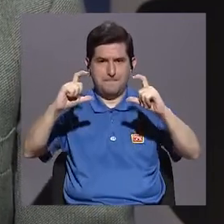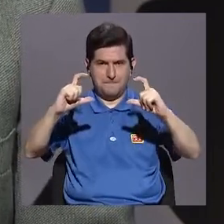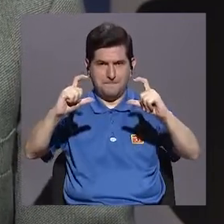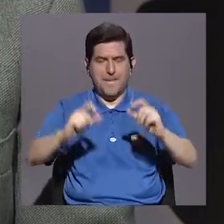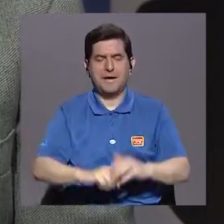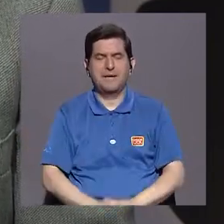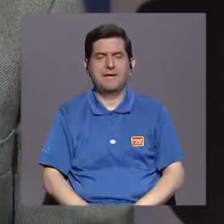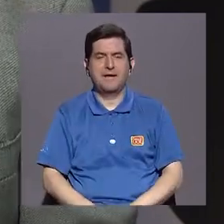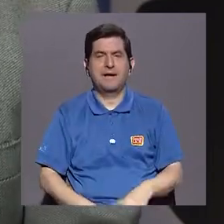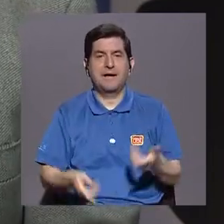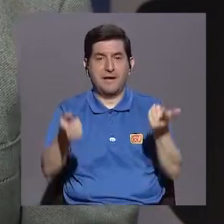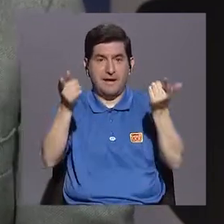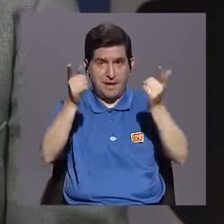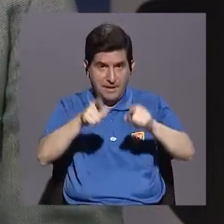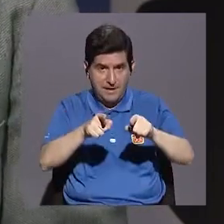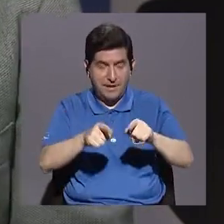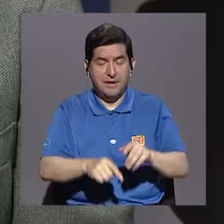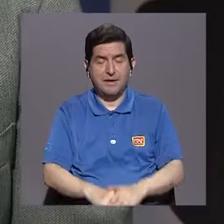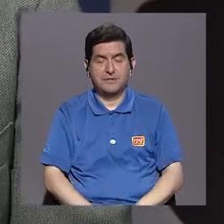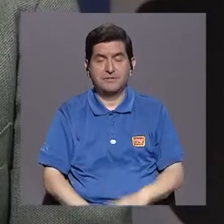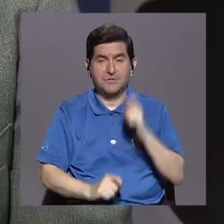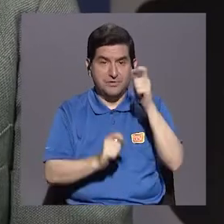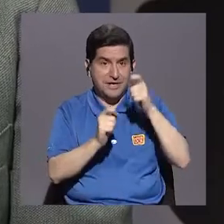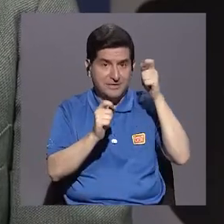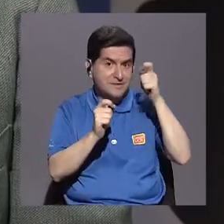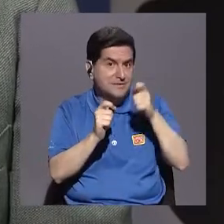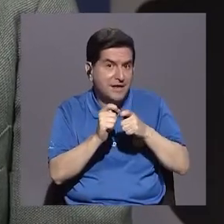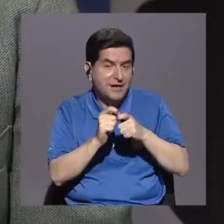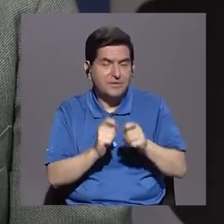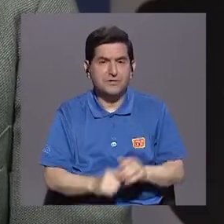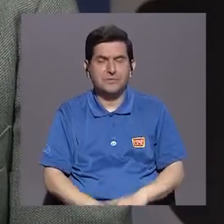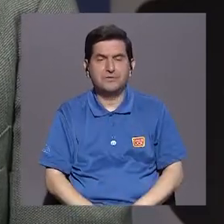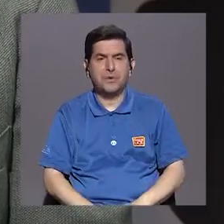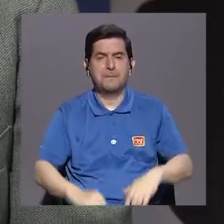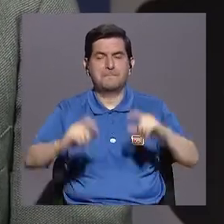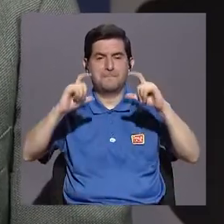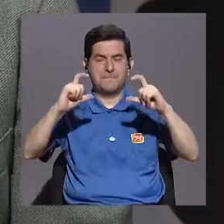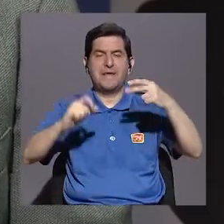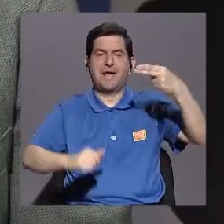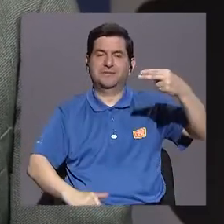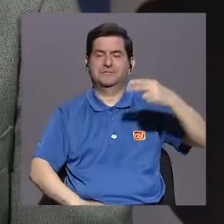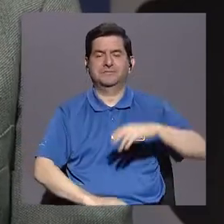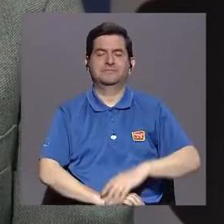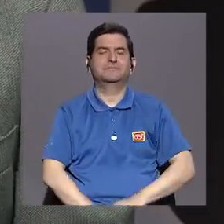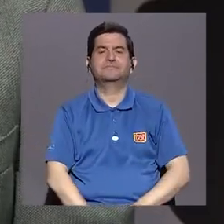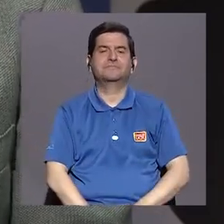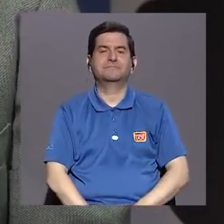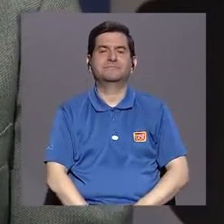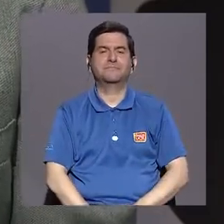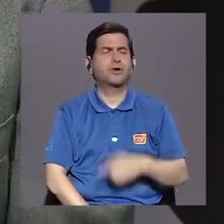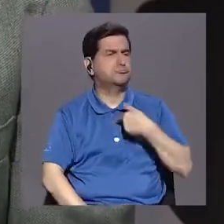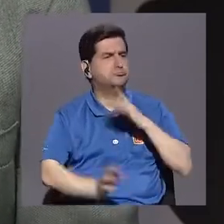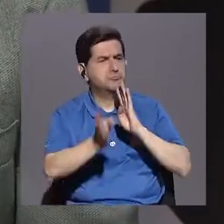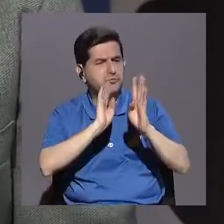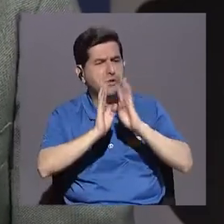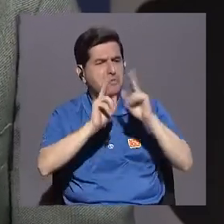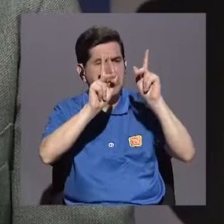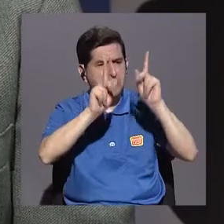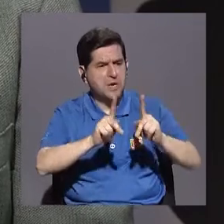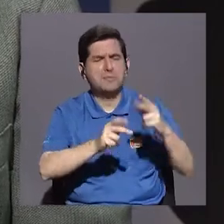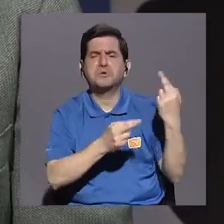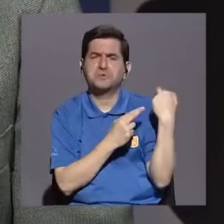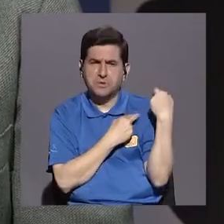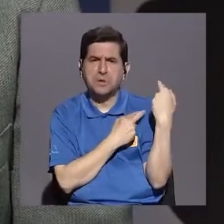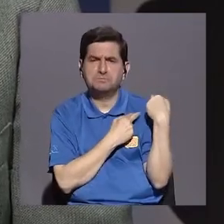de que así se le llama pib pilas de hidrógeno y estuve hablando con la persona